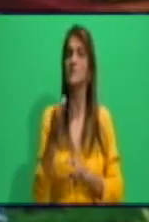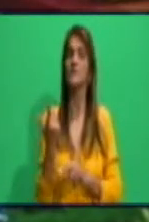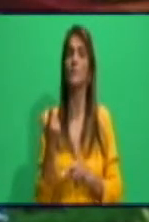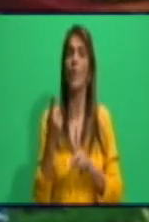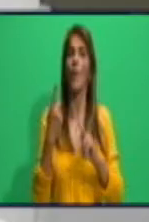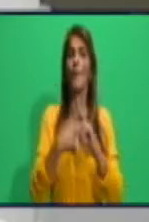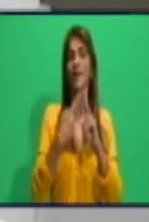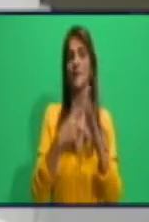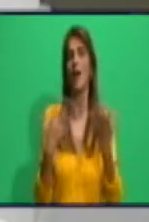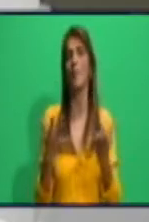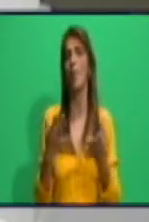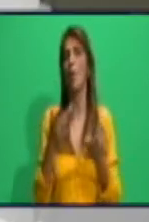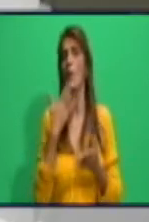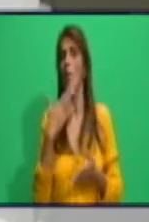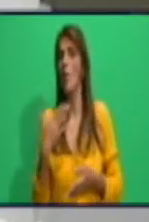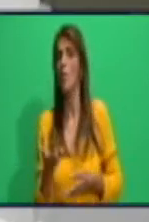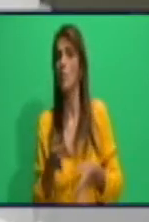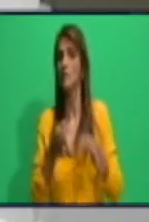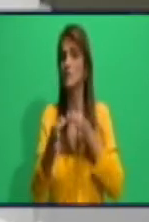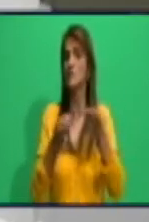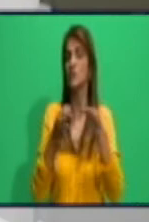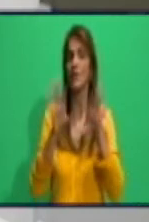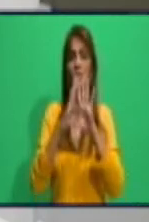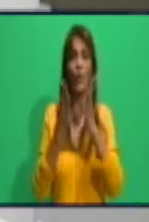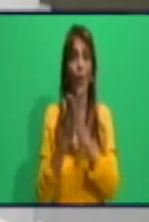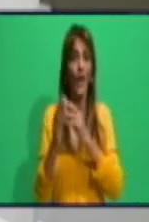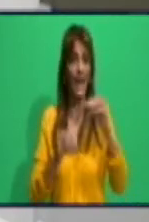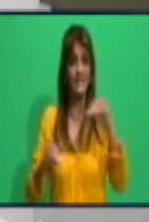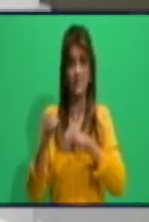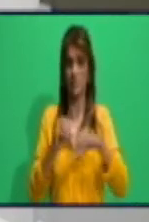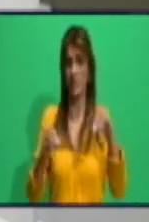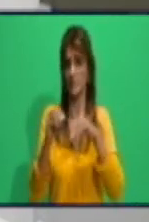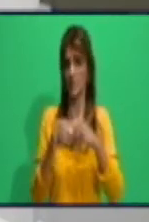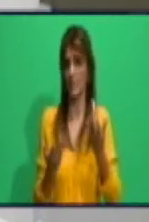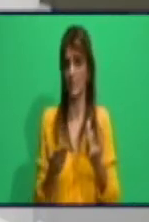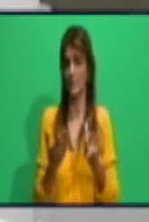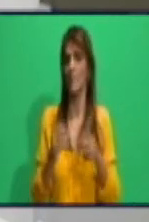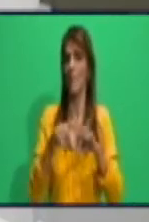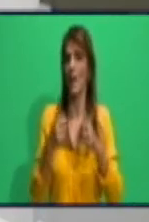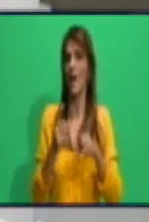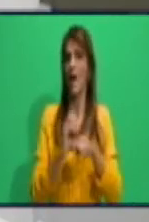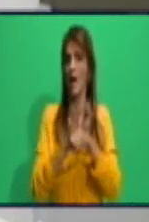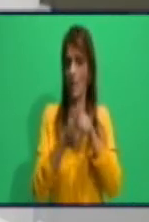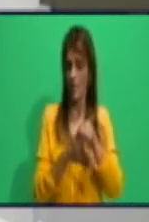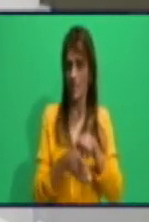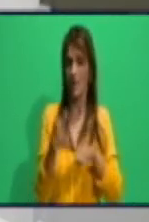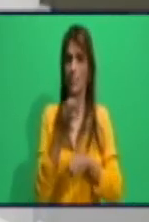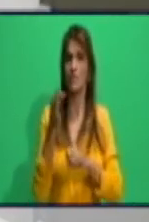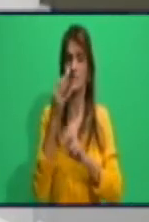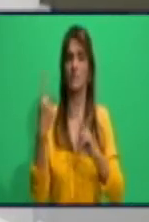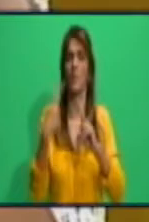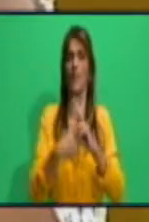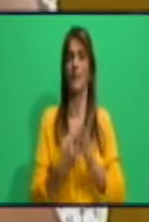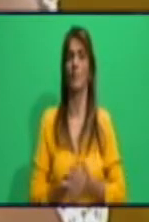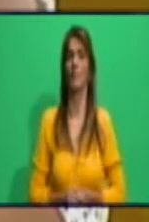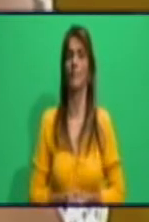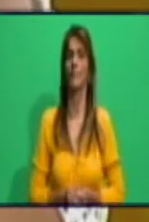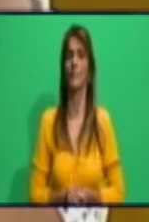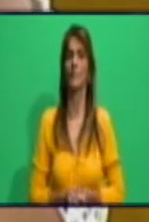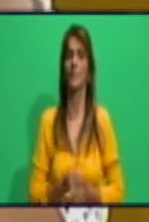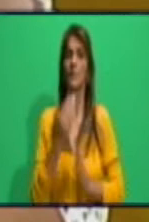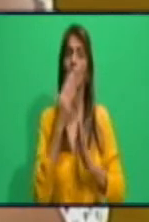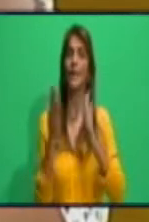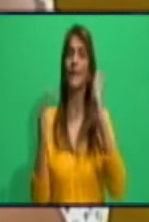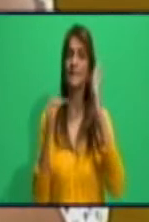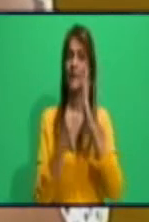funciona el enfrentamiento a la COVID desde salud pública en el municipio de Bayamo? Bien, buenas tardes, Junel, para usted y